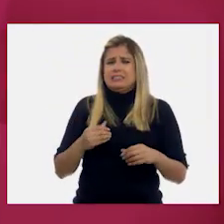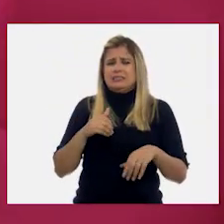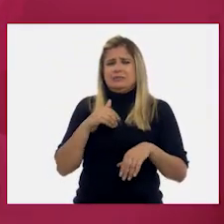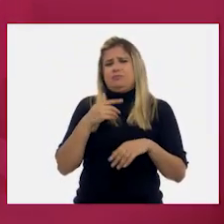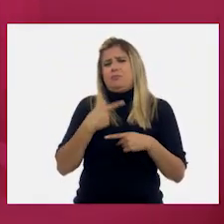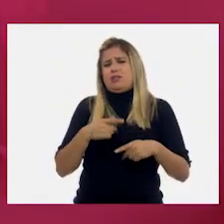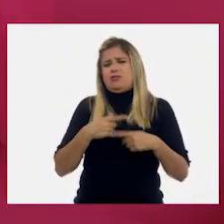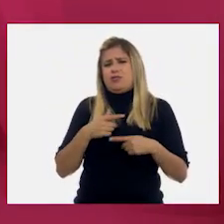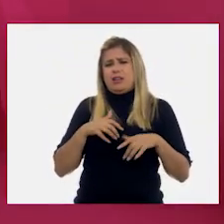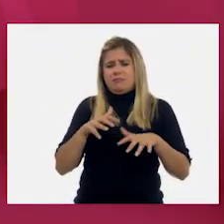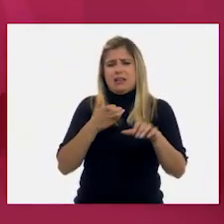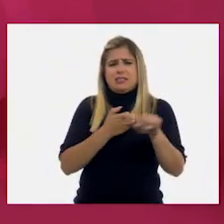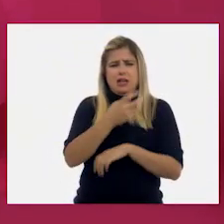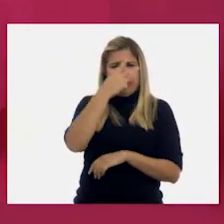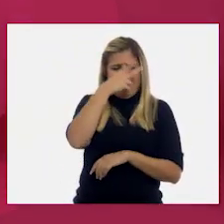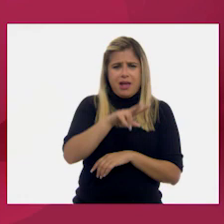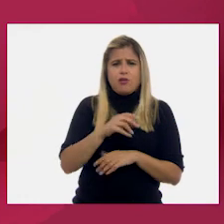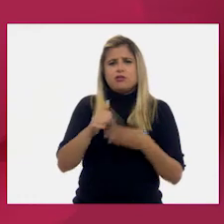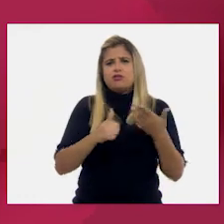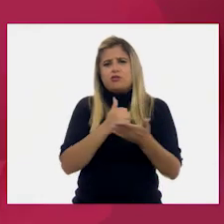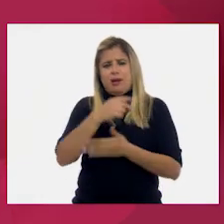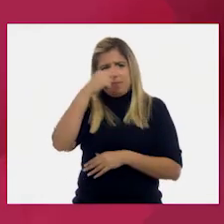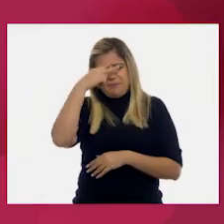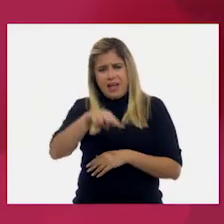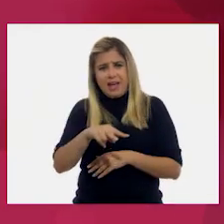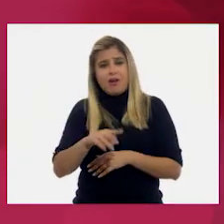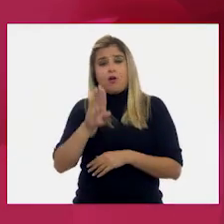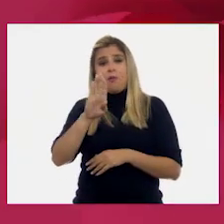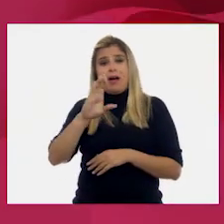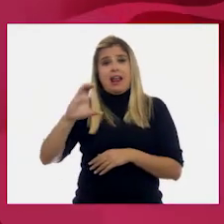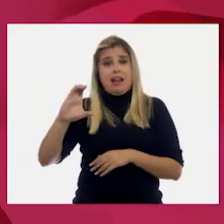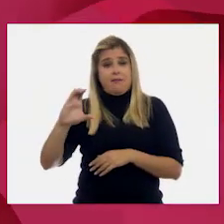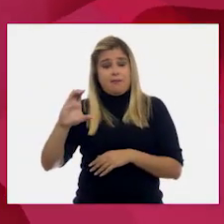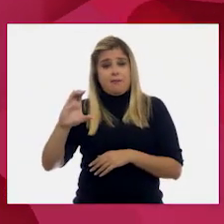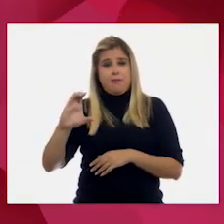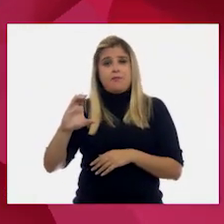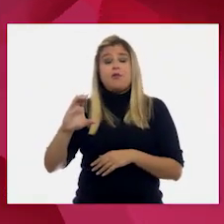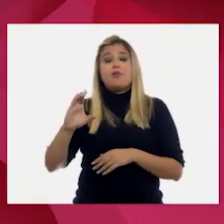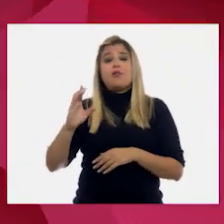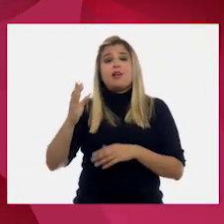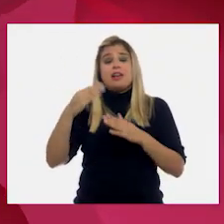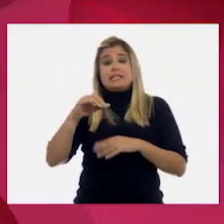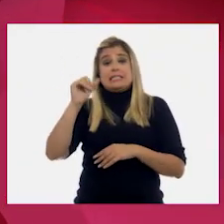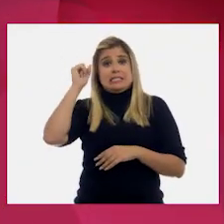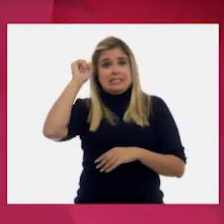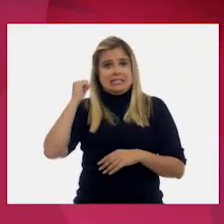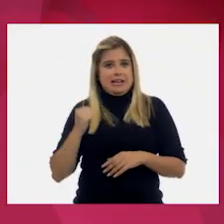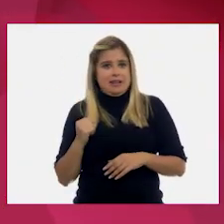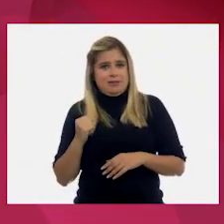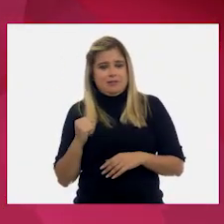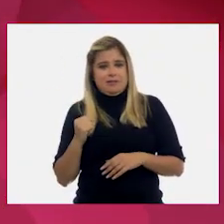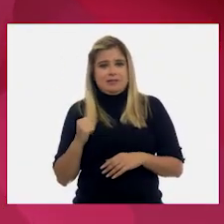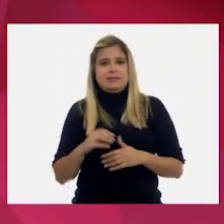México, Distrito Federal, Baja California y Sinaloa.